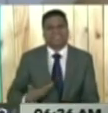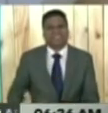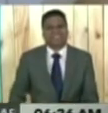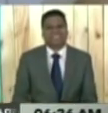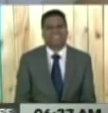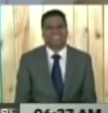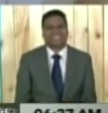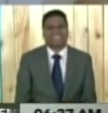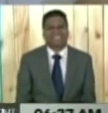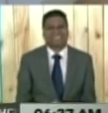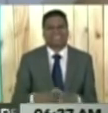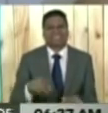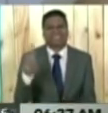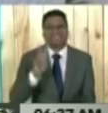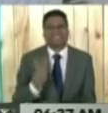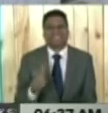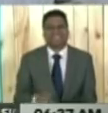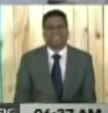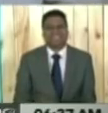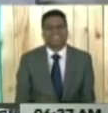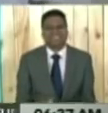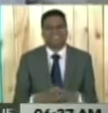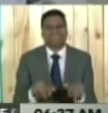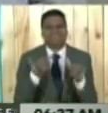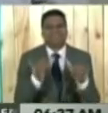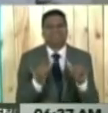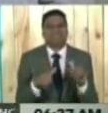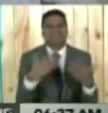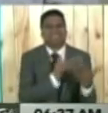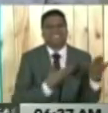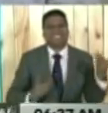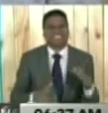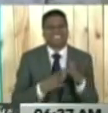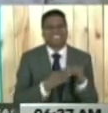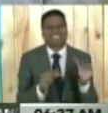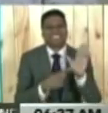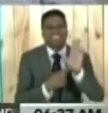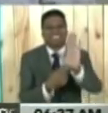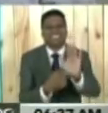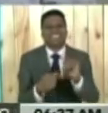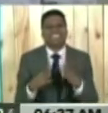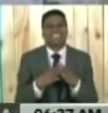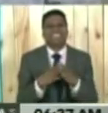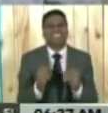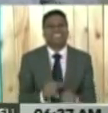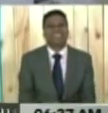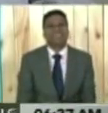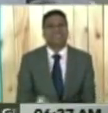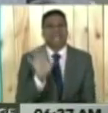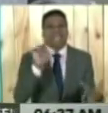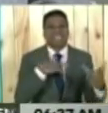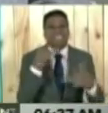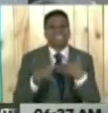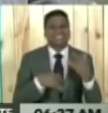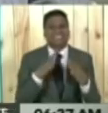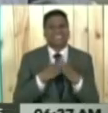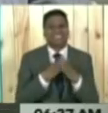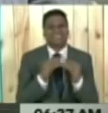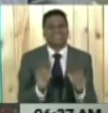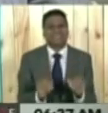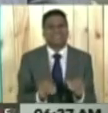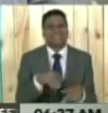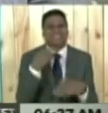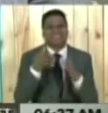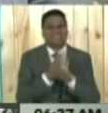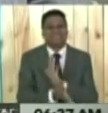Venezuela. Amanecemos con el mismo presidente. Así es. Expectativas de esta gira para el Partido Socialista Unido de Venezuela y la activación que se tuvo que realizar